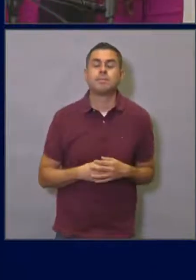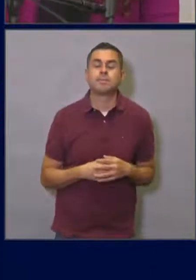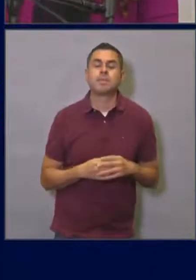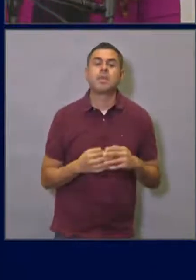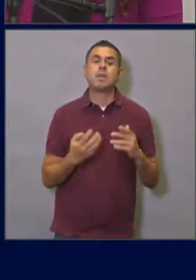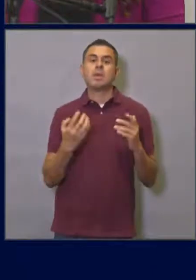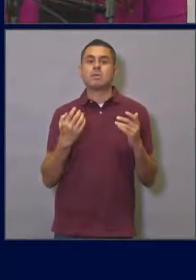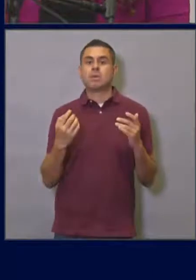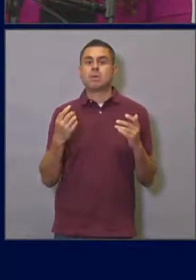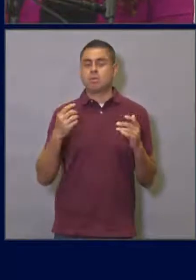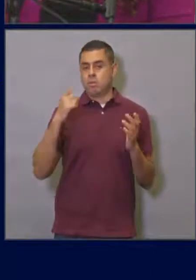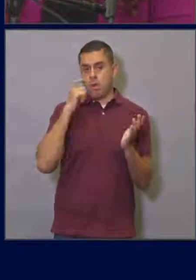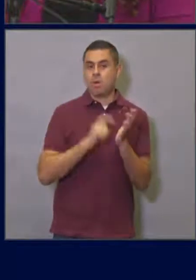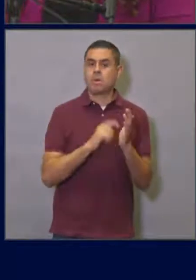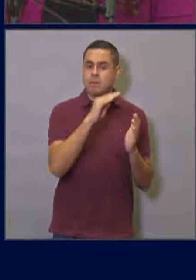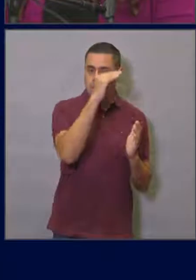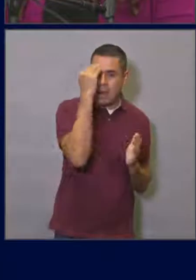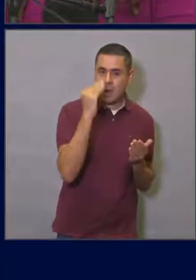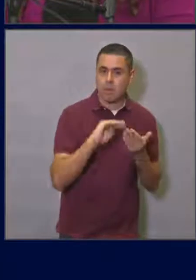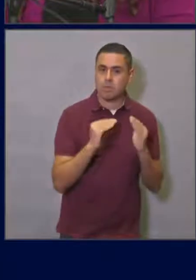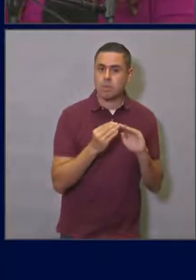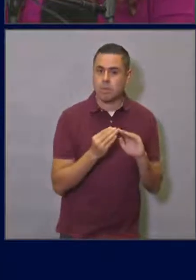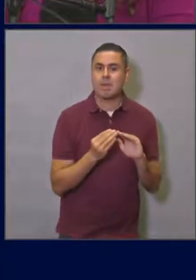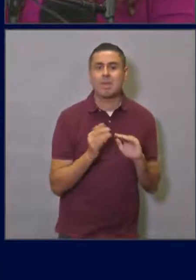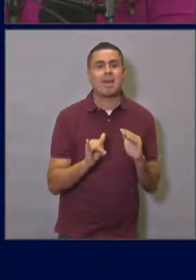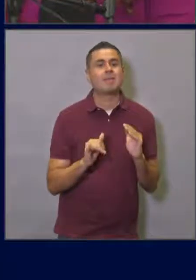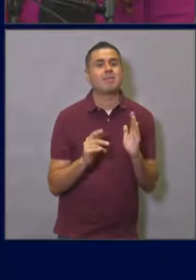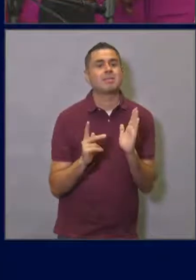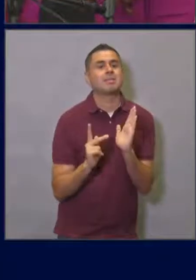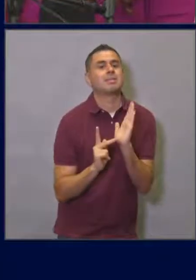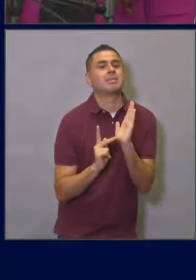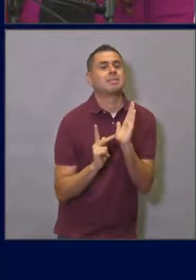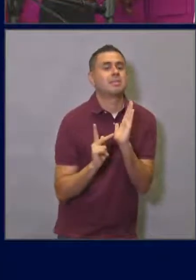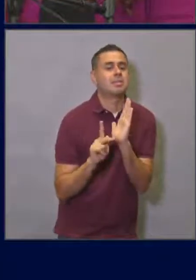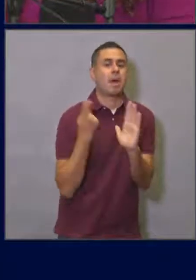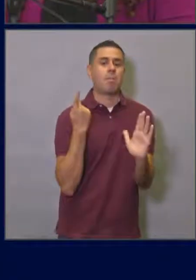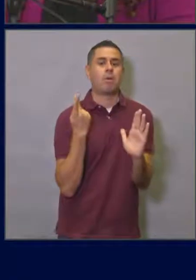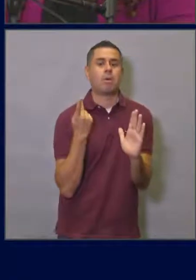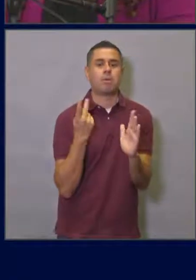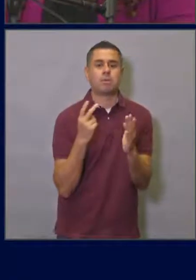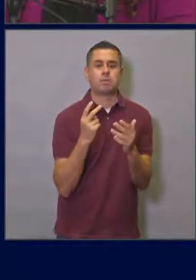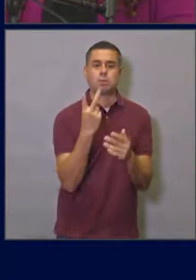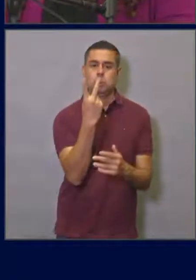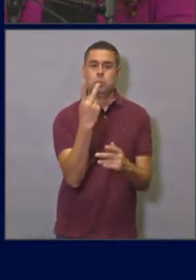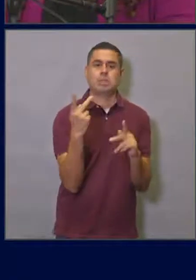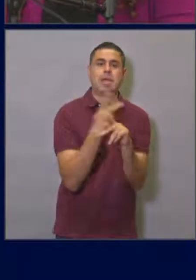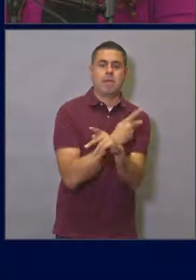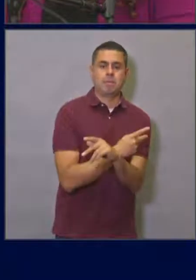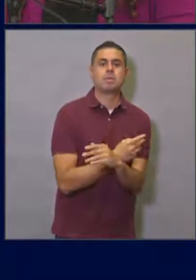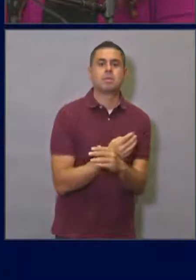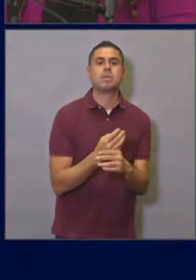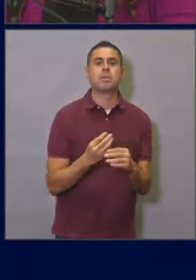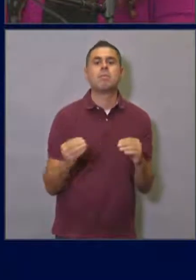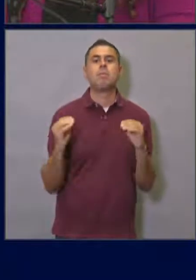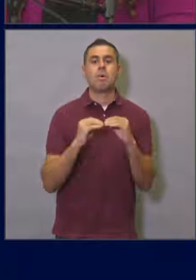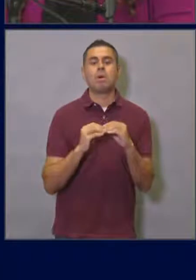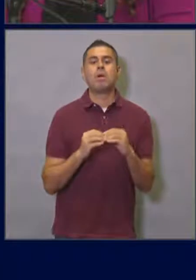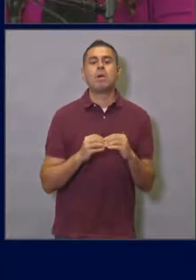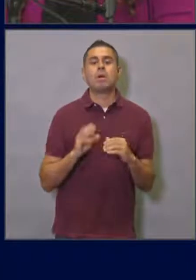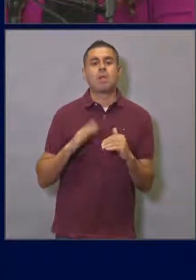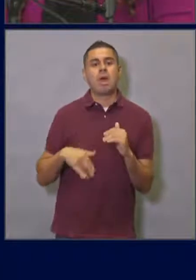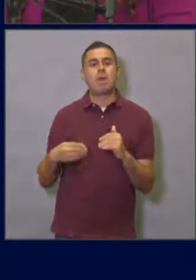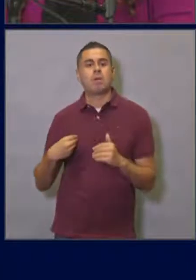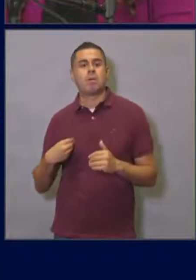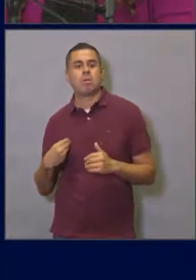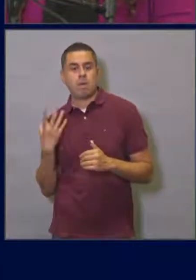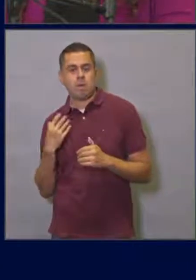entre los residentes afroamericanos fueron el doble que la de los residentes blancos en julio, y las hospitalizaciones entre